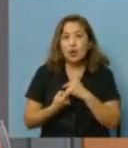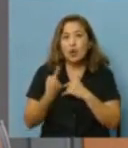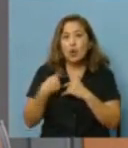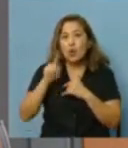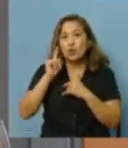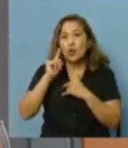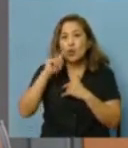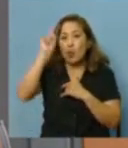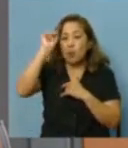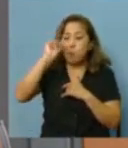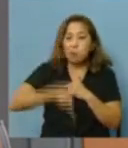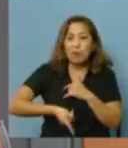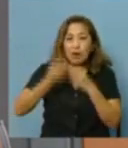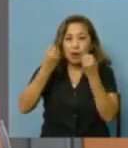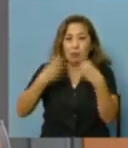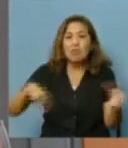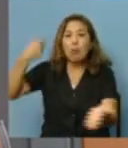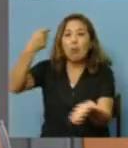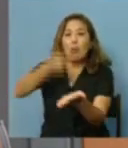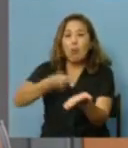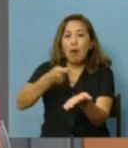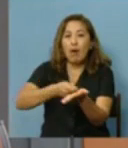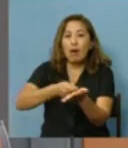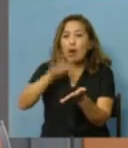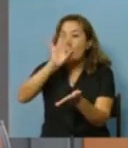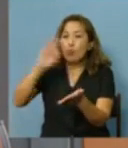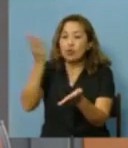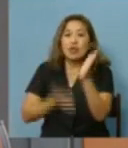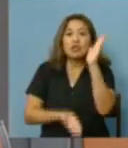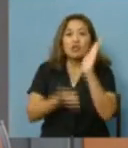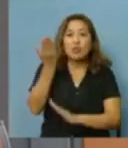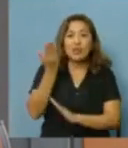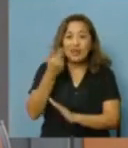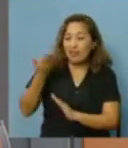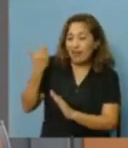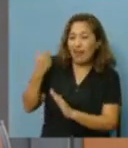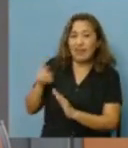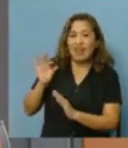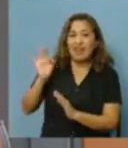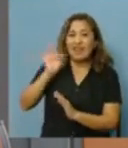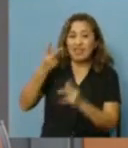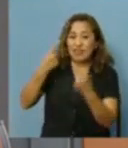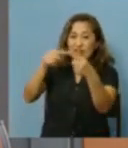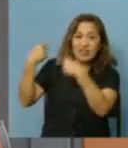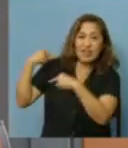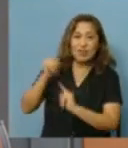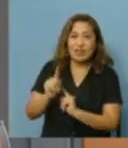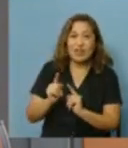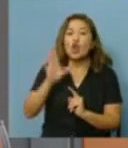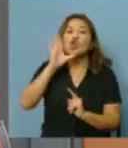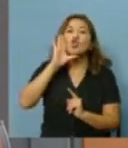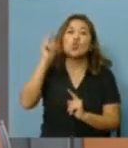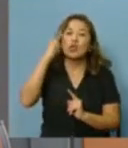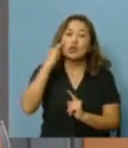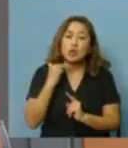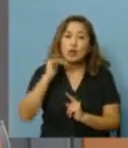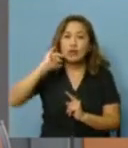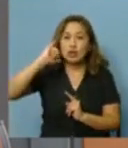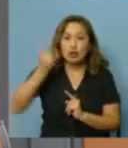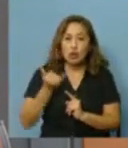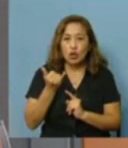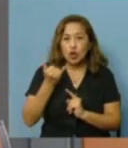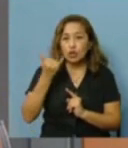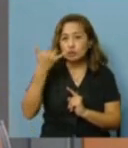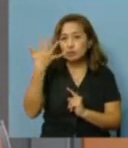unilateralmente empezó a pagar un porcentaje superior al que venía haciendo el precio el año pasado esto es 59 con